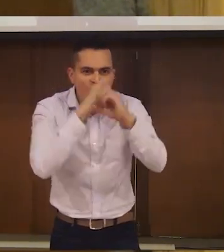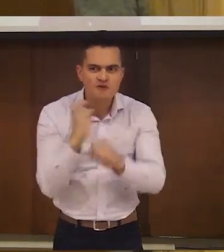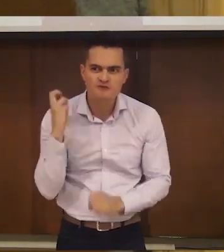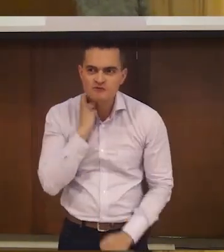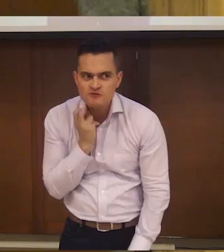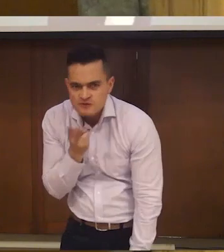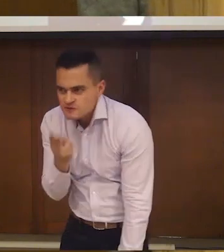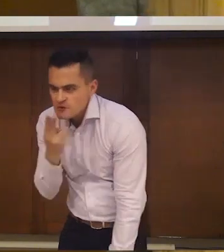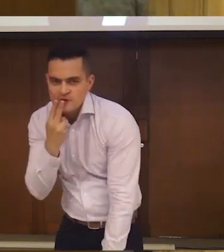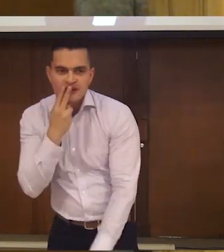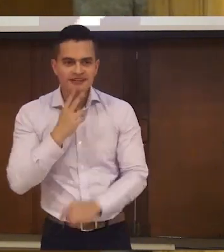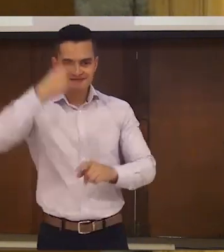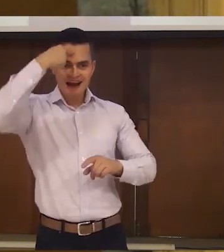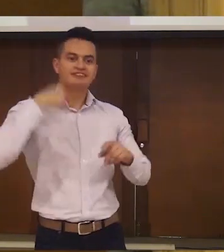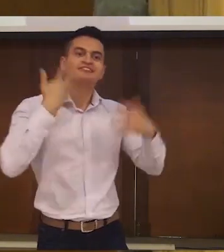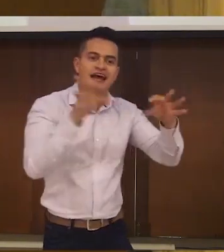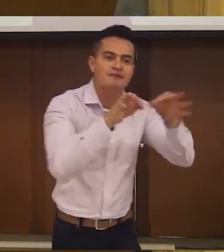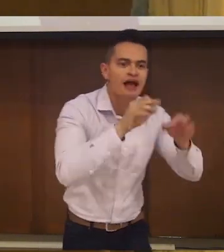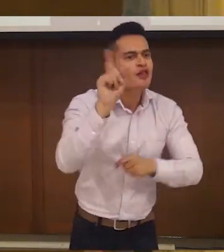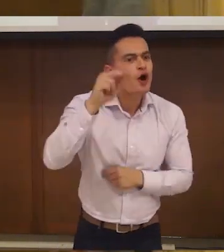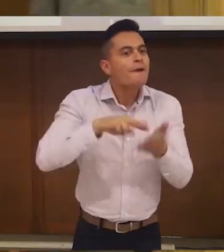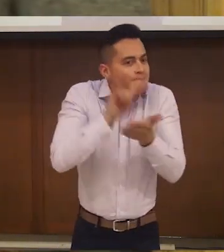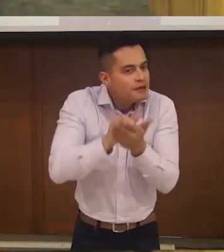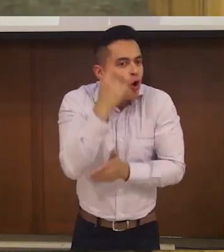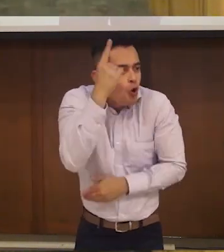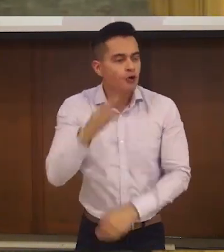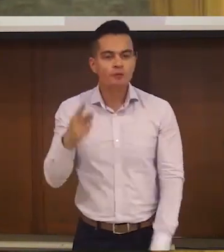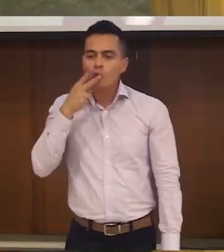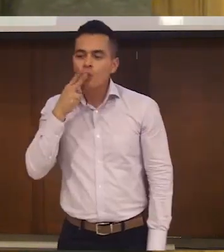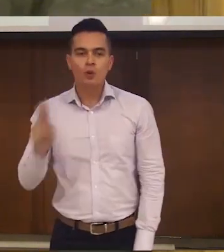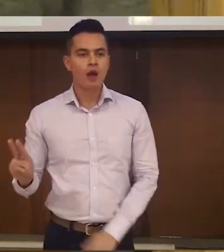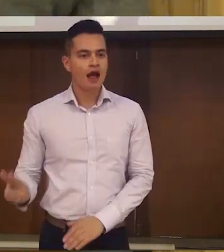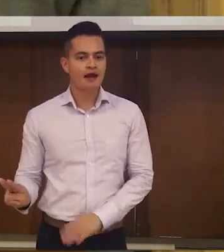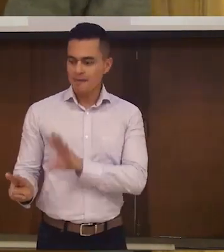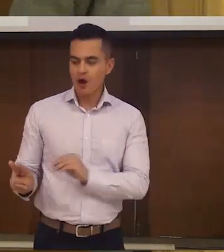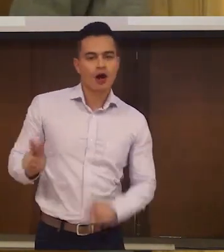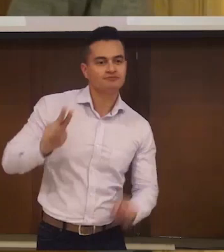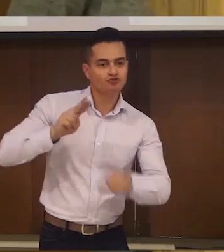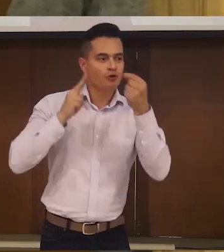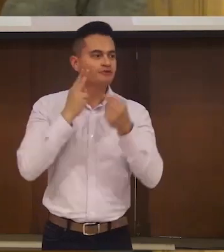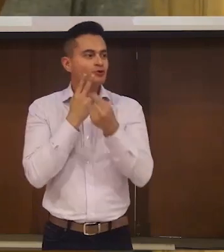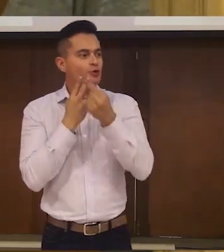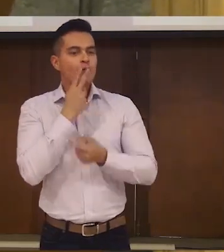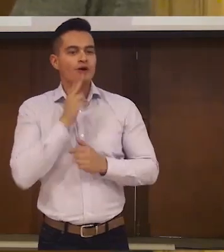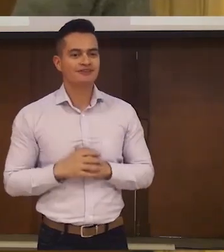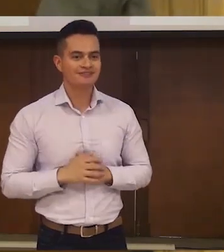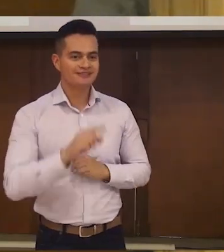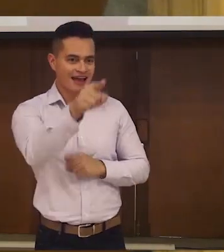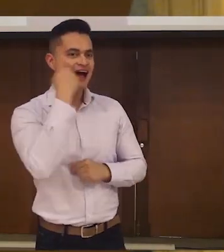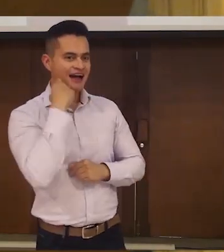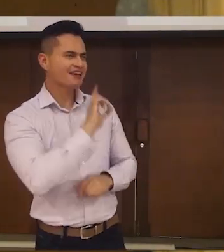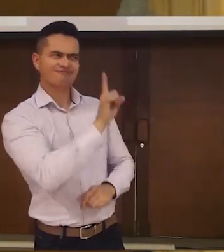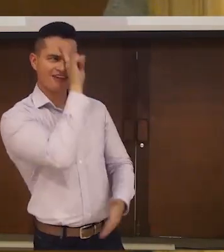fumando. Entonces le expliqué eso, pero todavía no me cree. Dice que no, que eran cigarrillos. Ayer me dijo, no